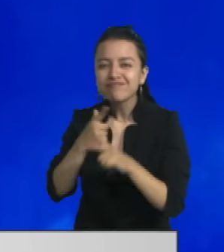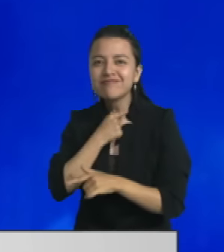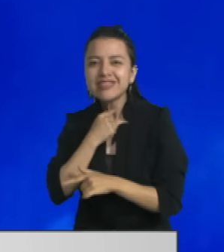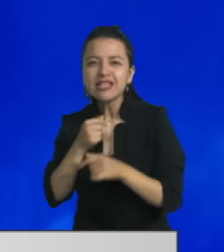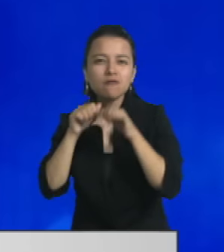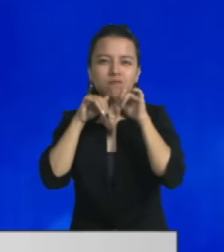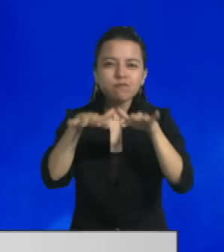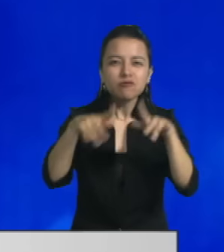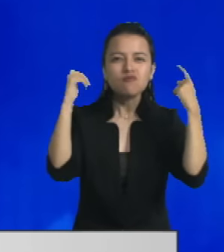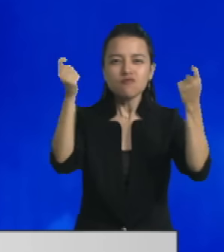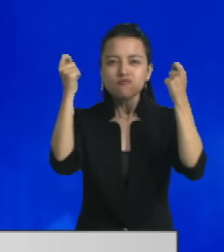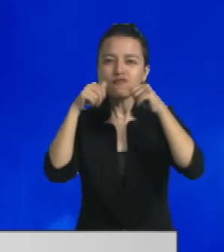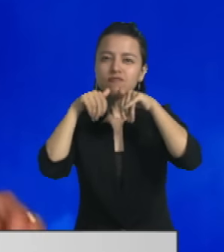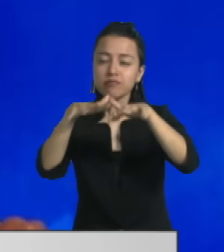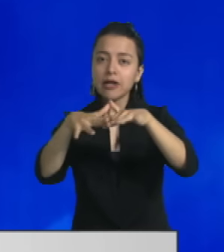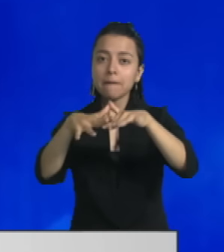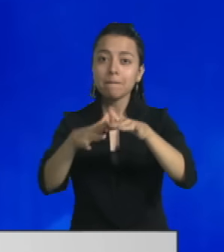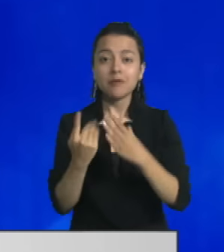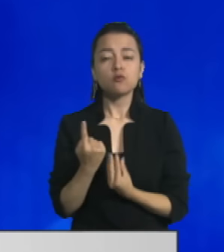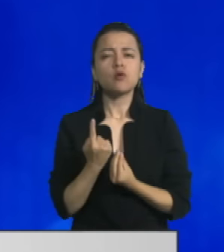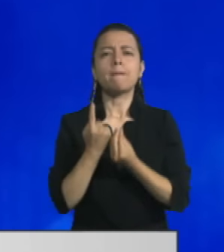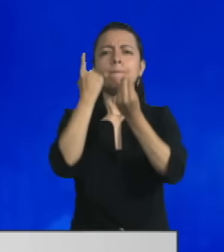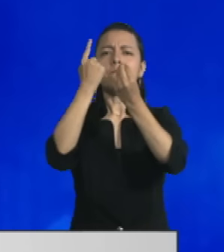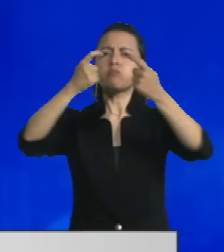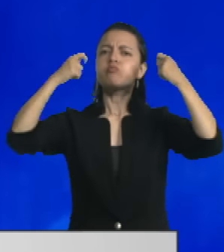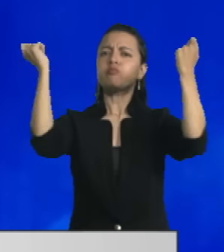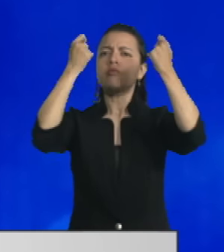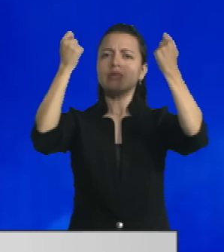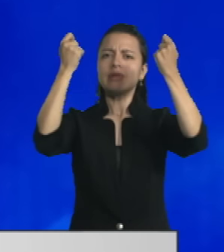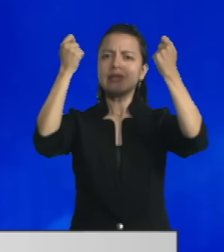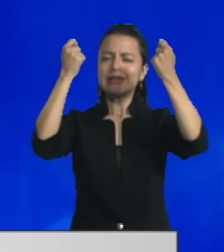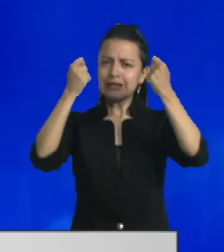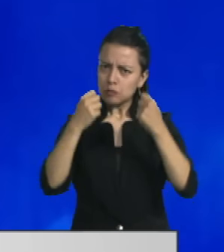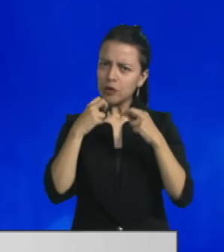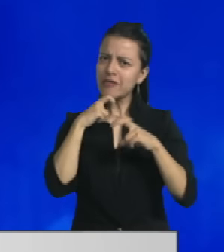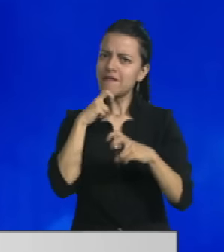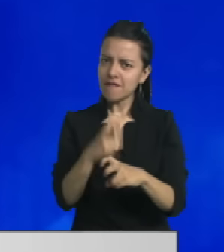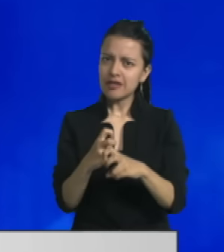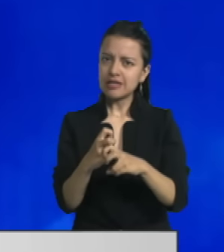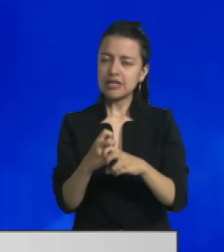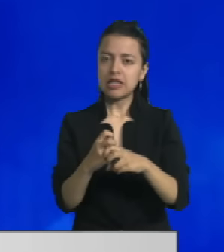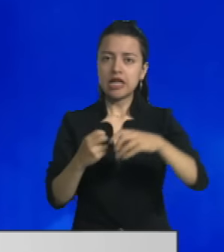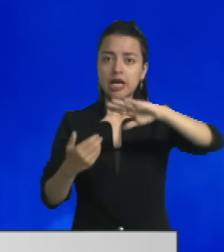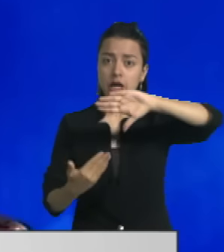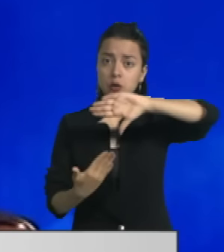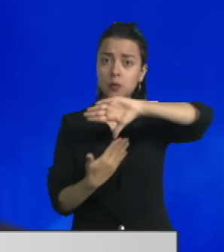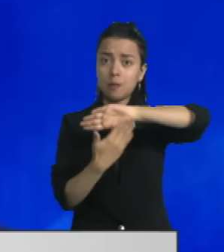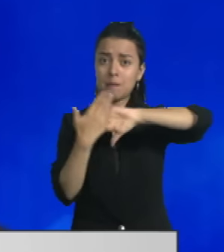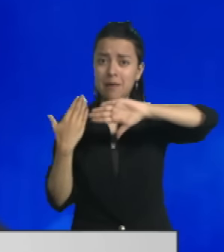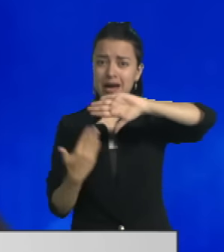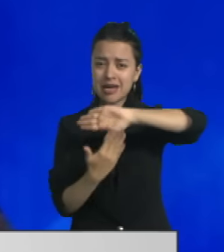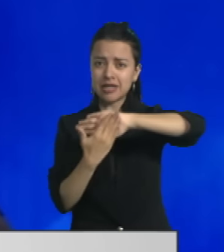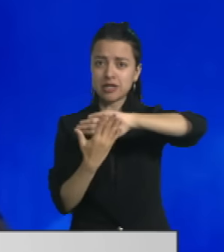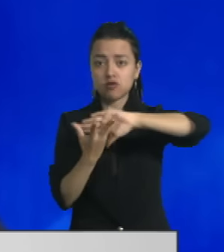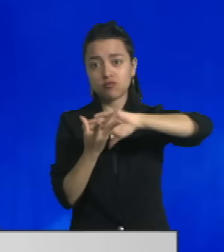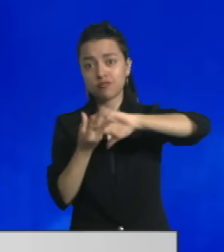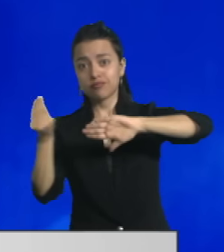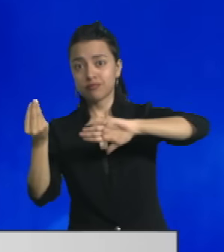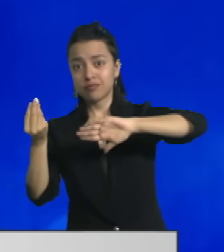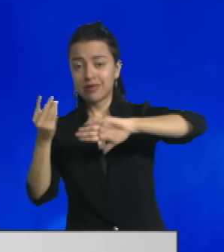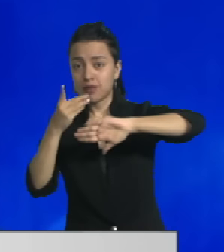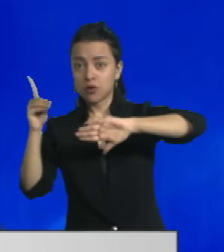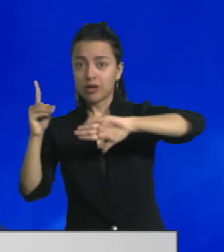campaña muy apretada en un país dividido un país donde demasiados